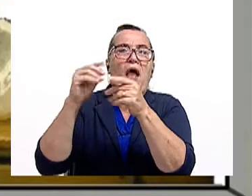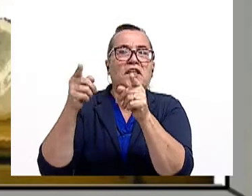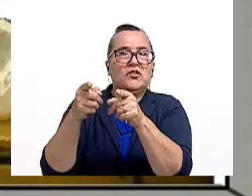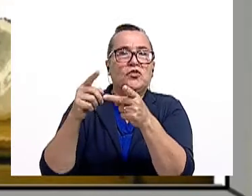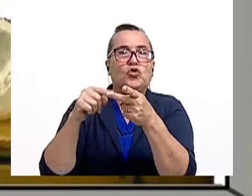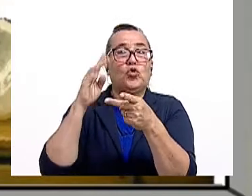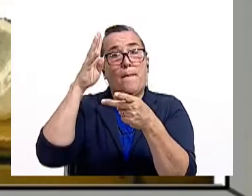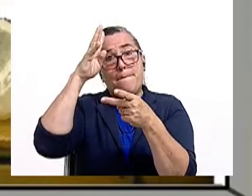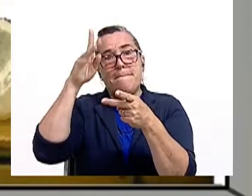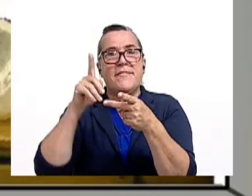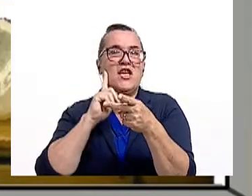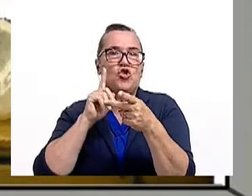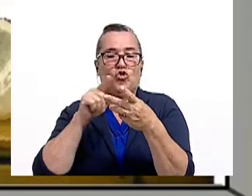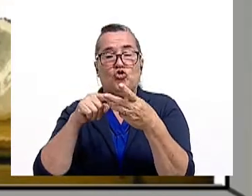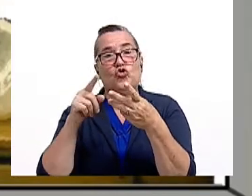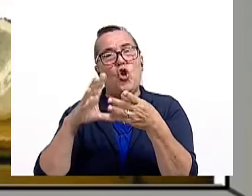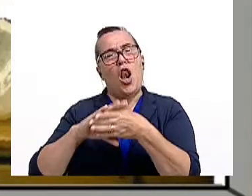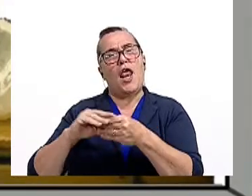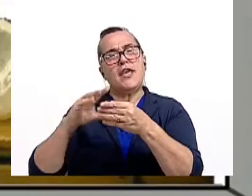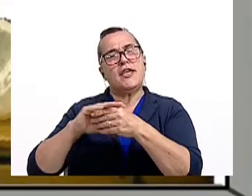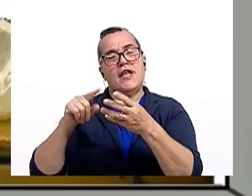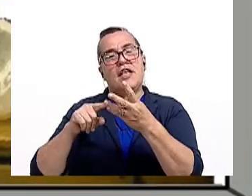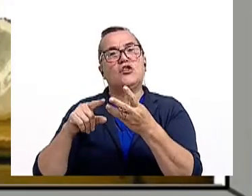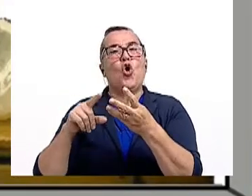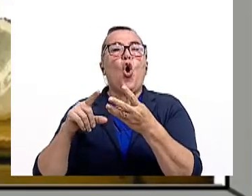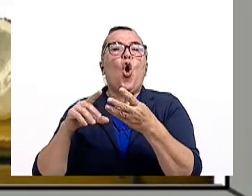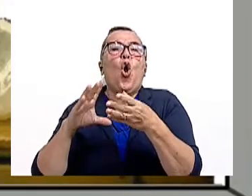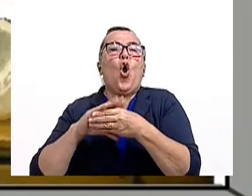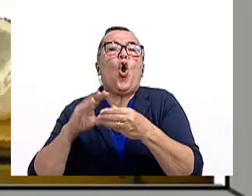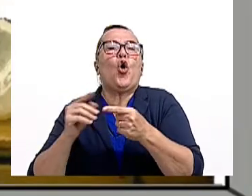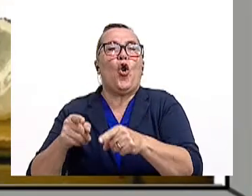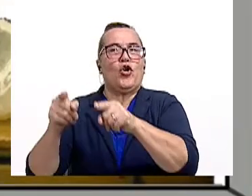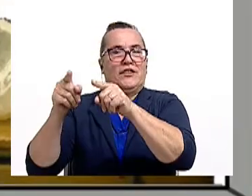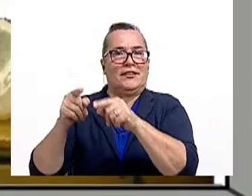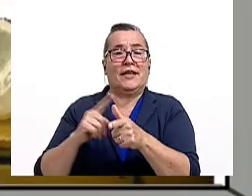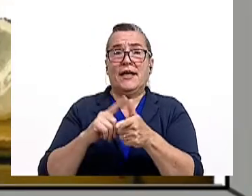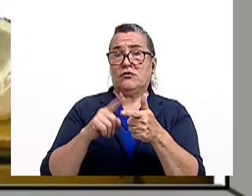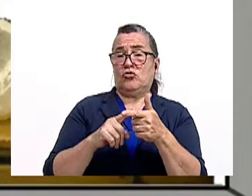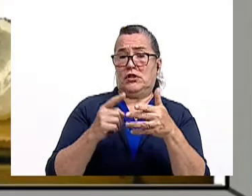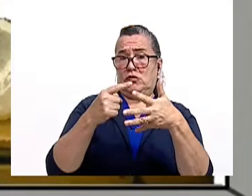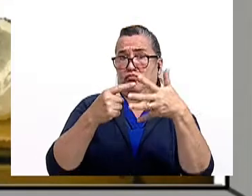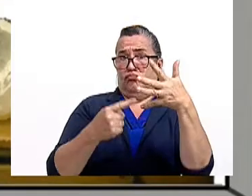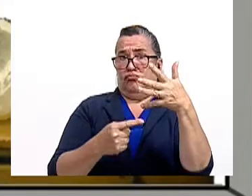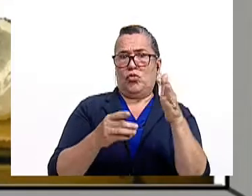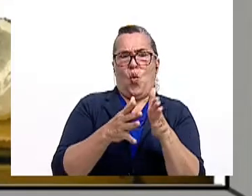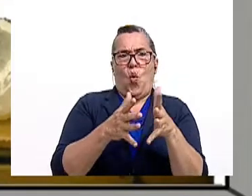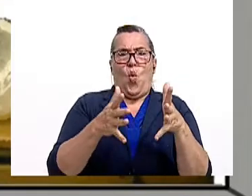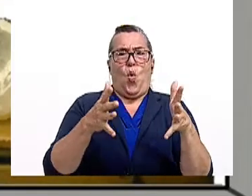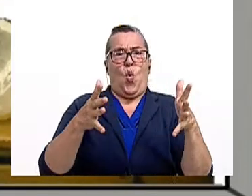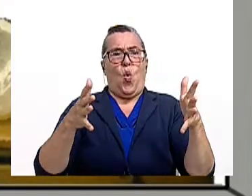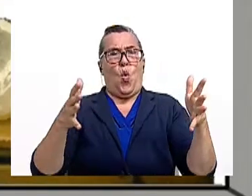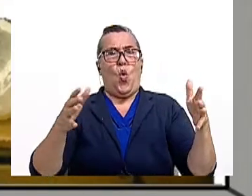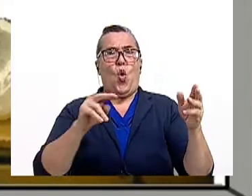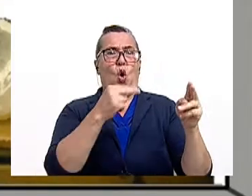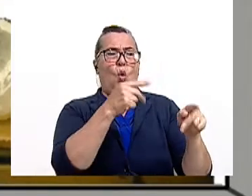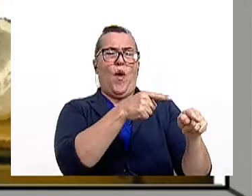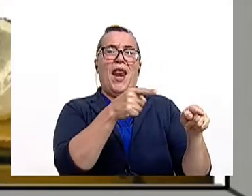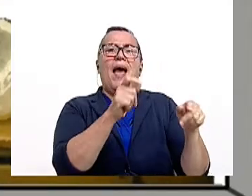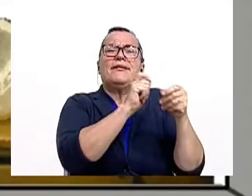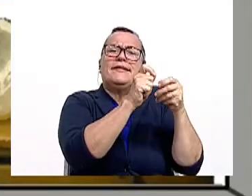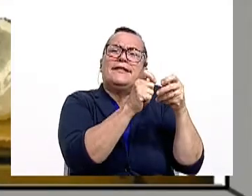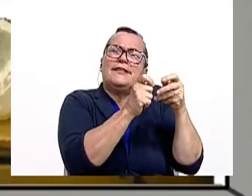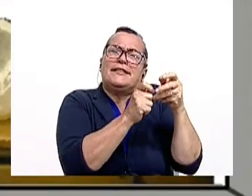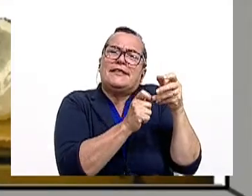los mitos, las leyendas o las crónicas. Dicha extensión es producto de los detalles particulares que tiene